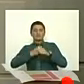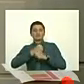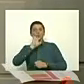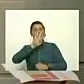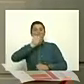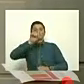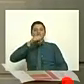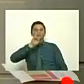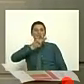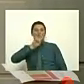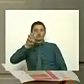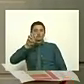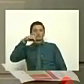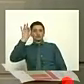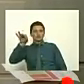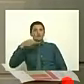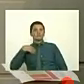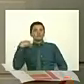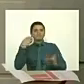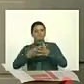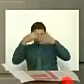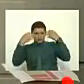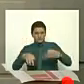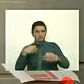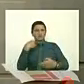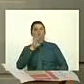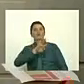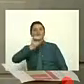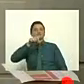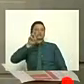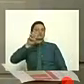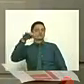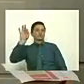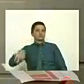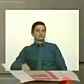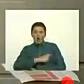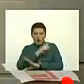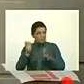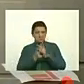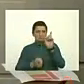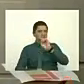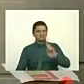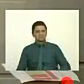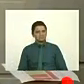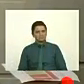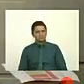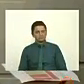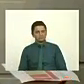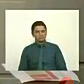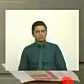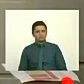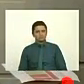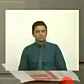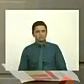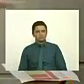4.38% de su renta líquida gravable neta, la base gravable del